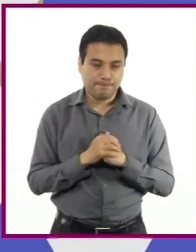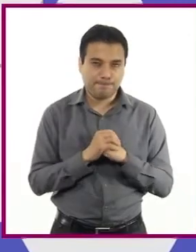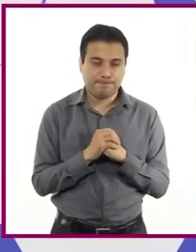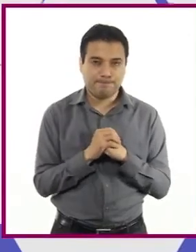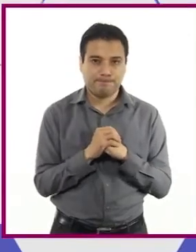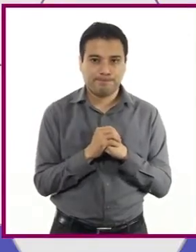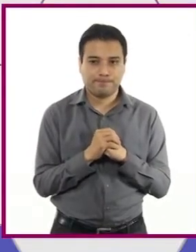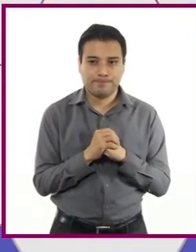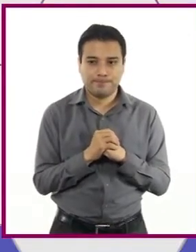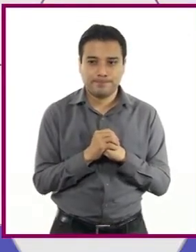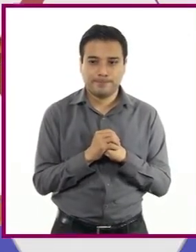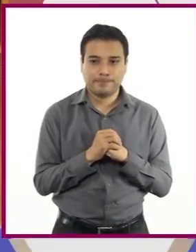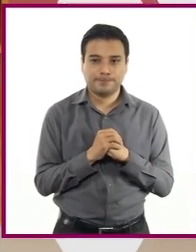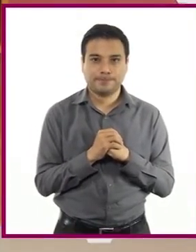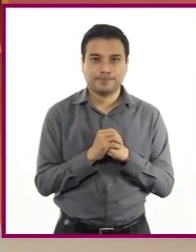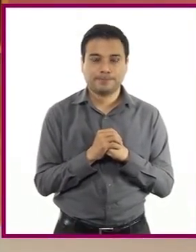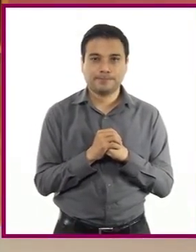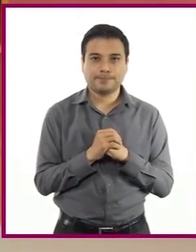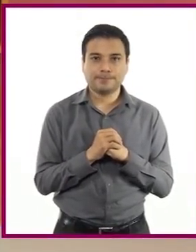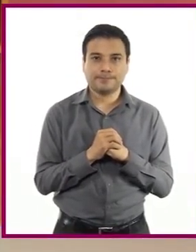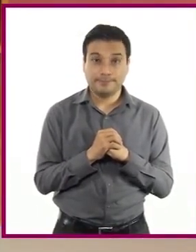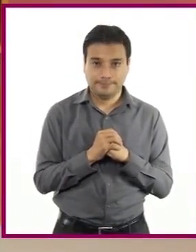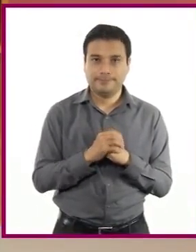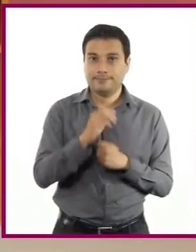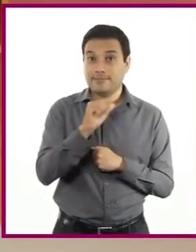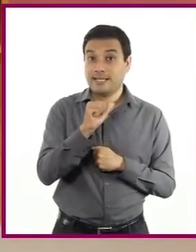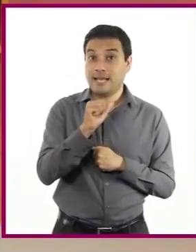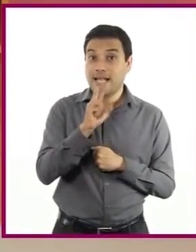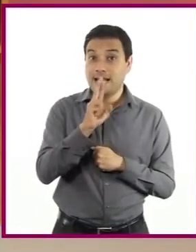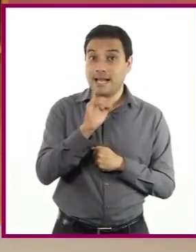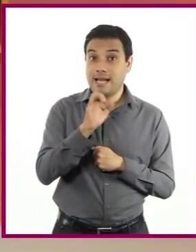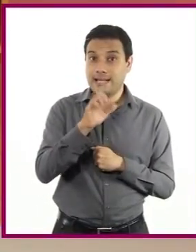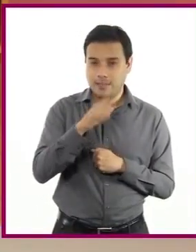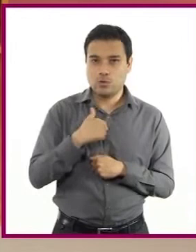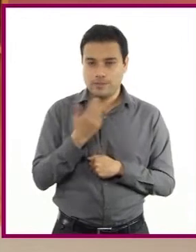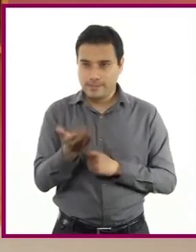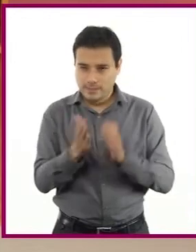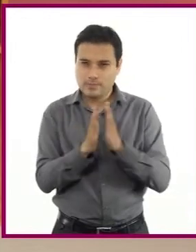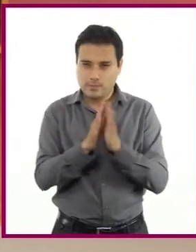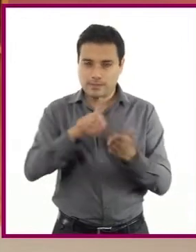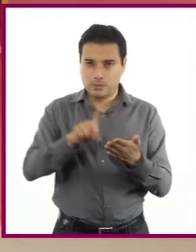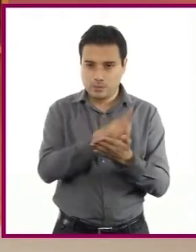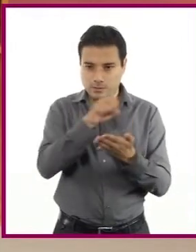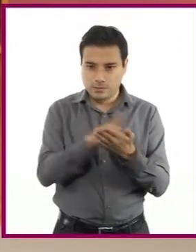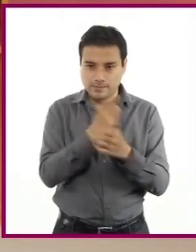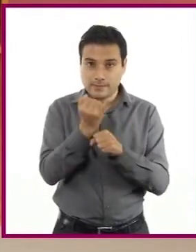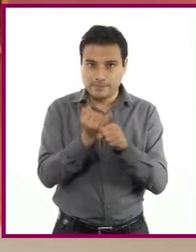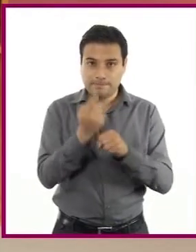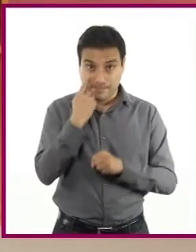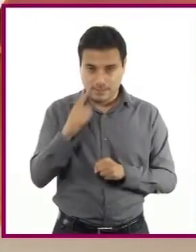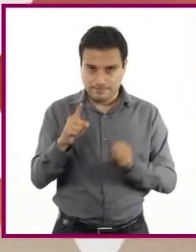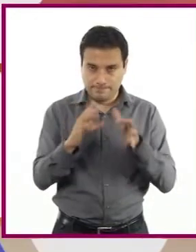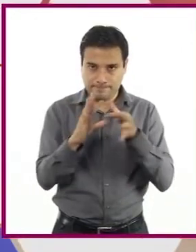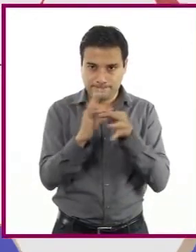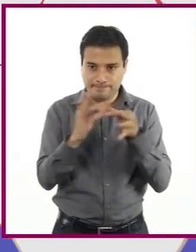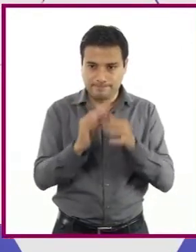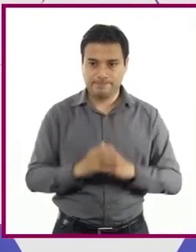Juárez. Pedí a Ariel que consultara el significado de esas palabras en el diccionario, y esto fue lo que